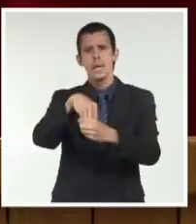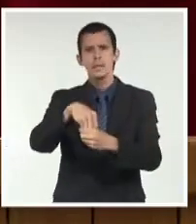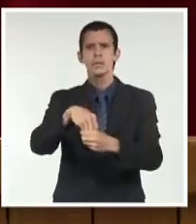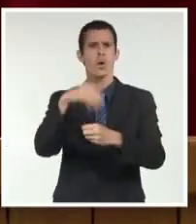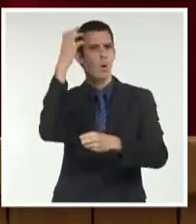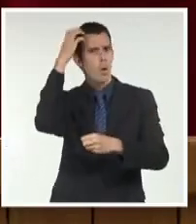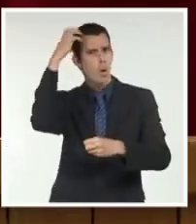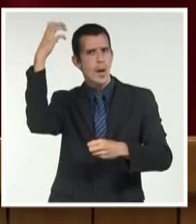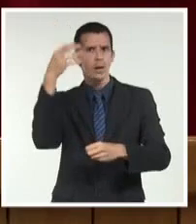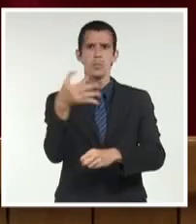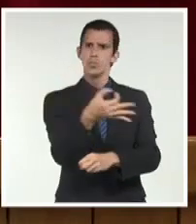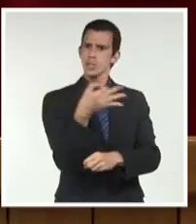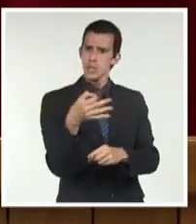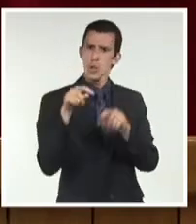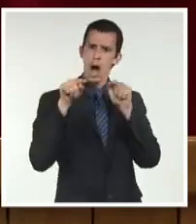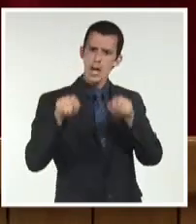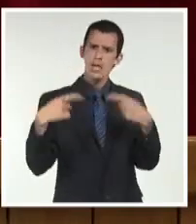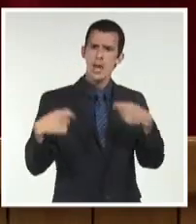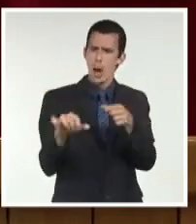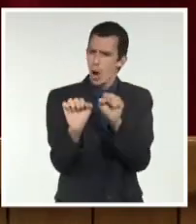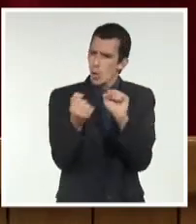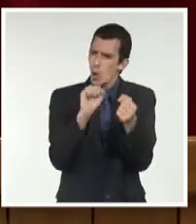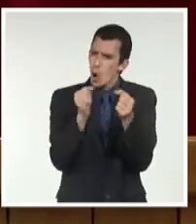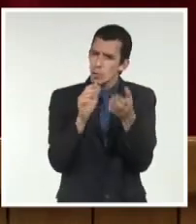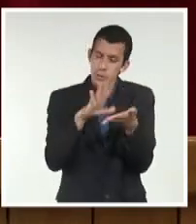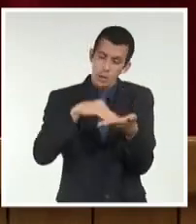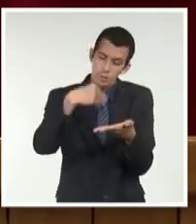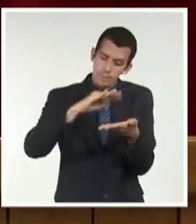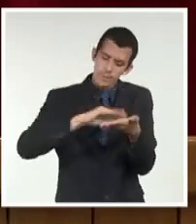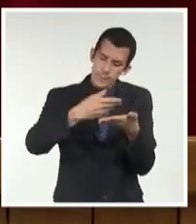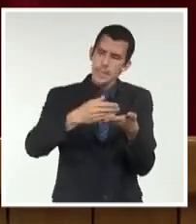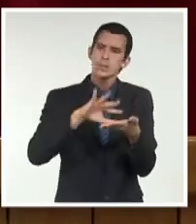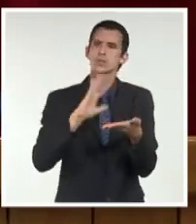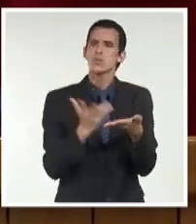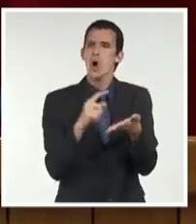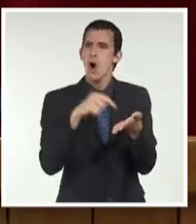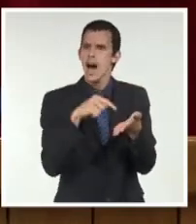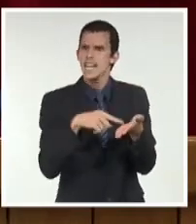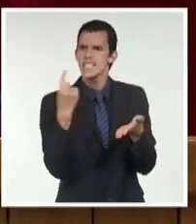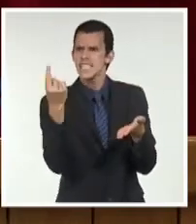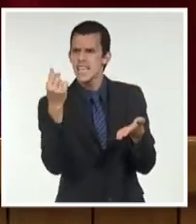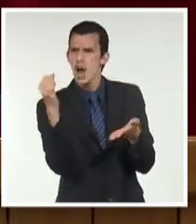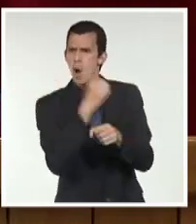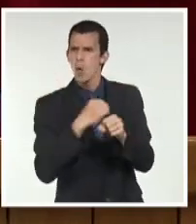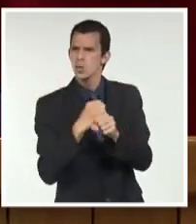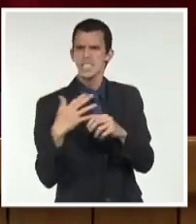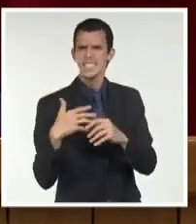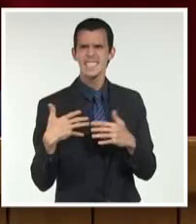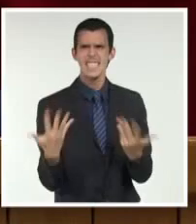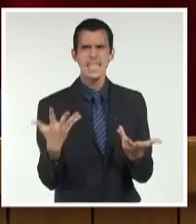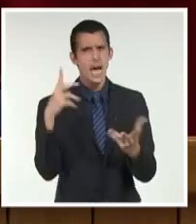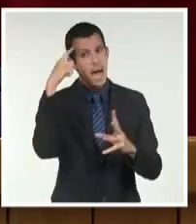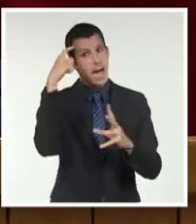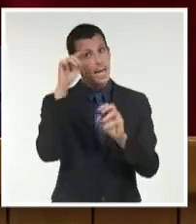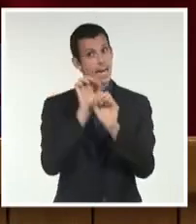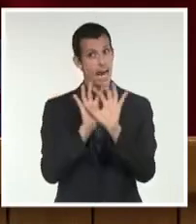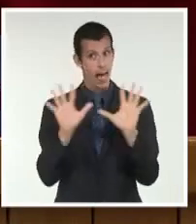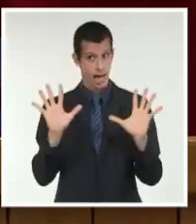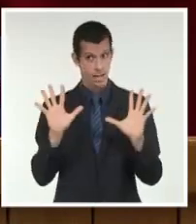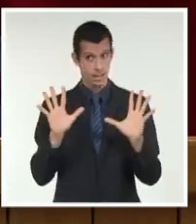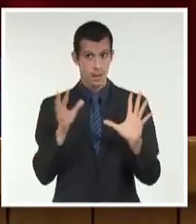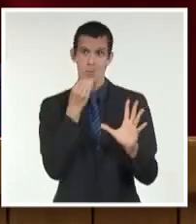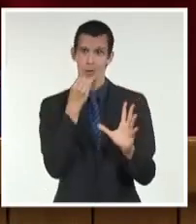todo esto avanzaremos, no estamos con los brazos cruzados. Se dispone de un programa para ir evaluando e